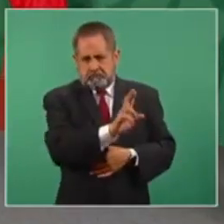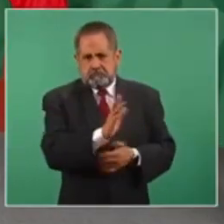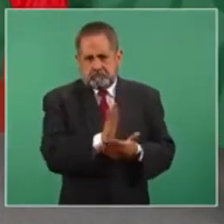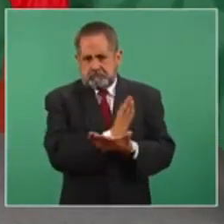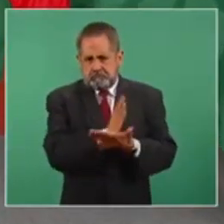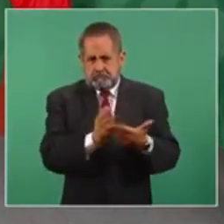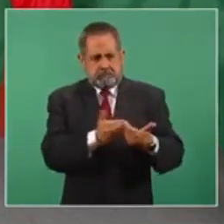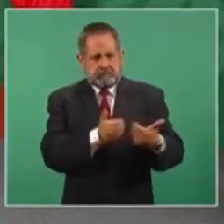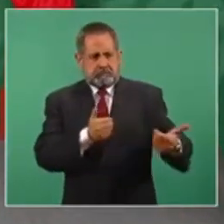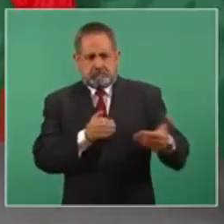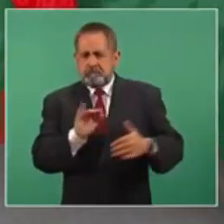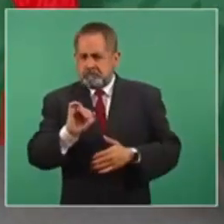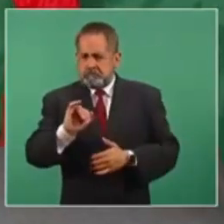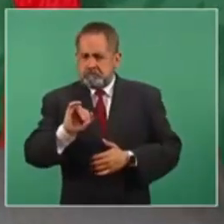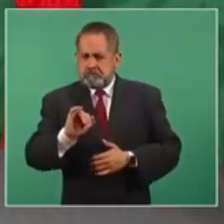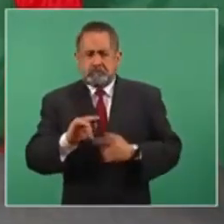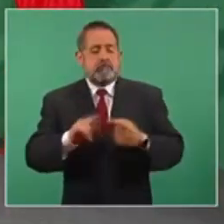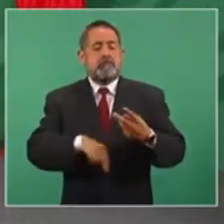se respeta